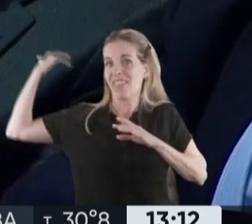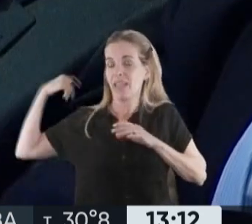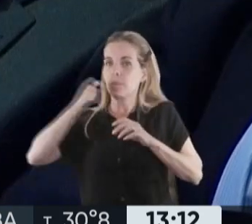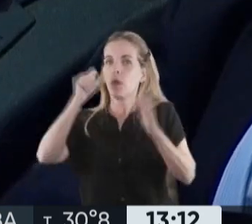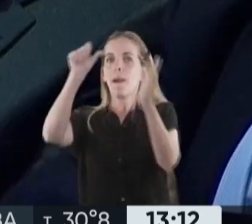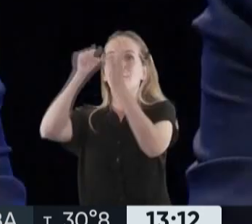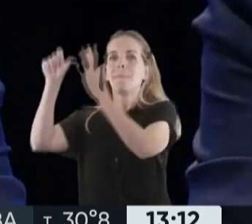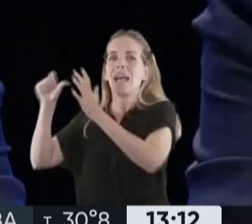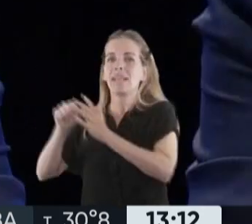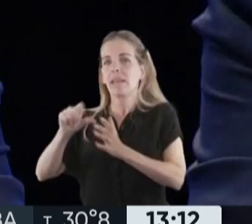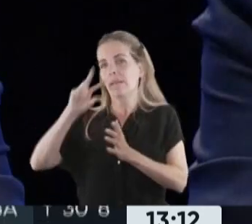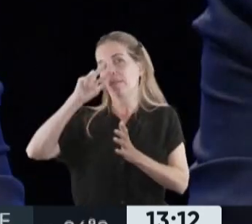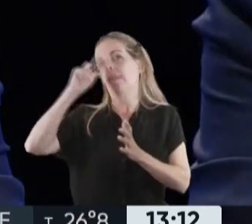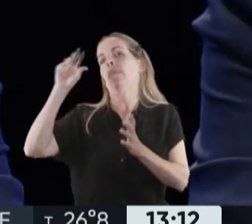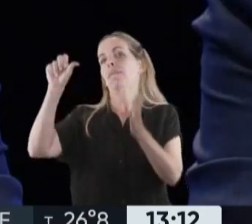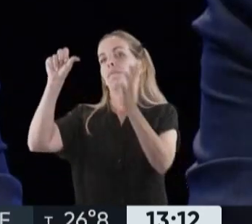poderosos